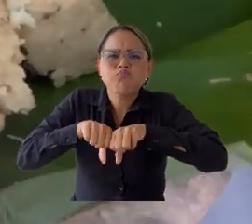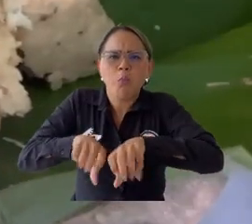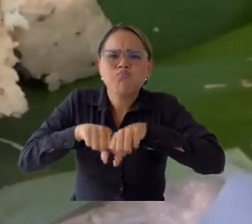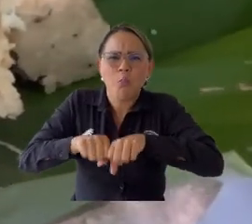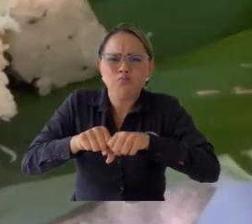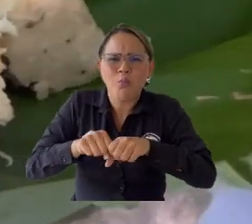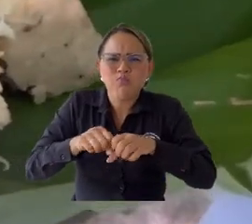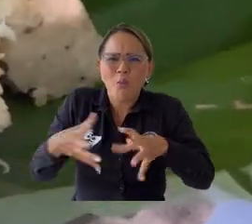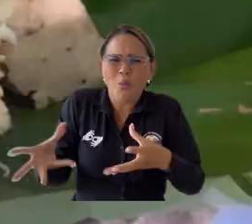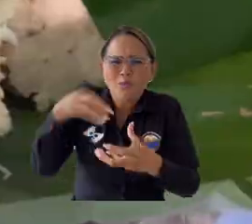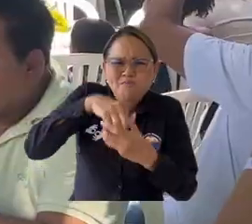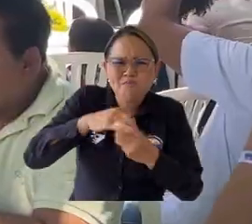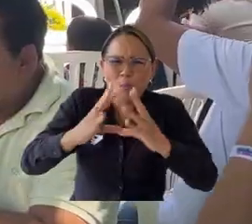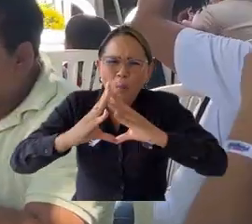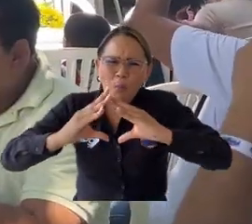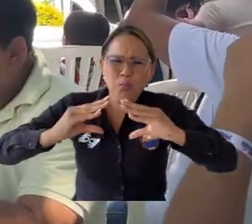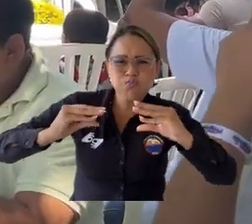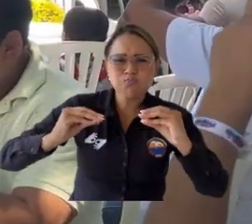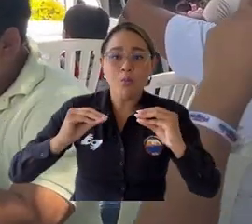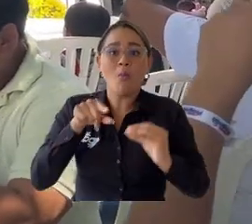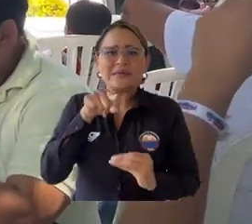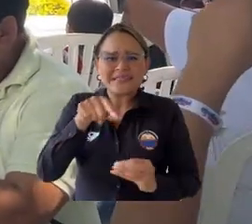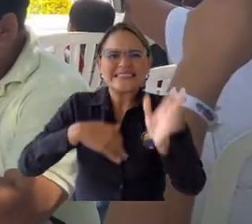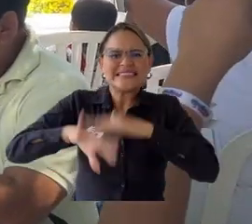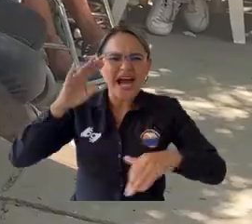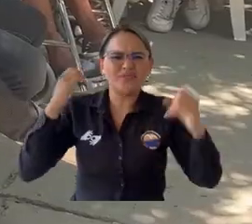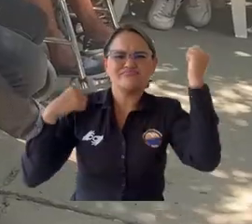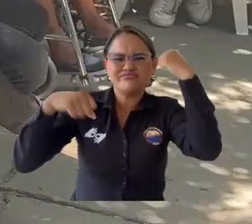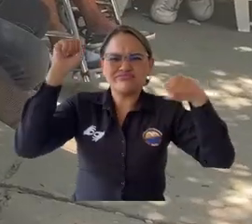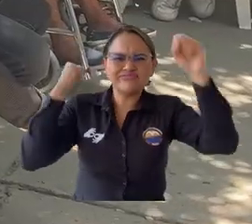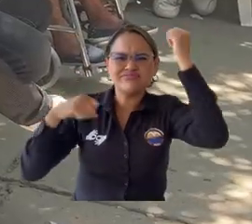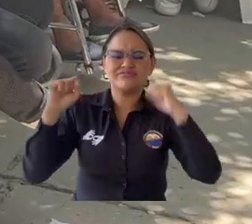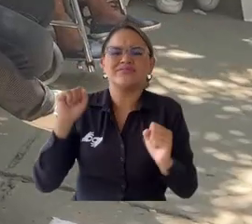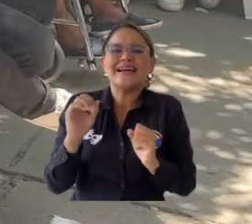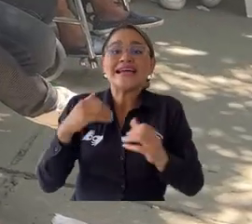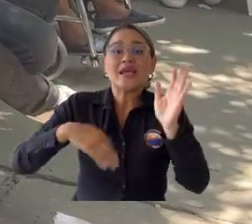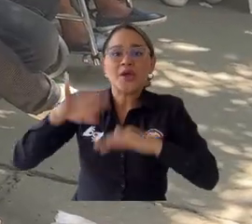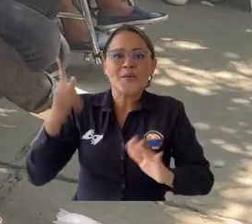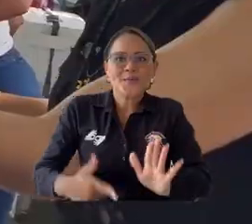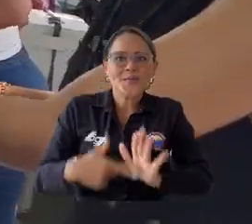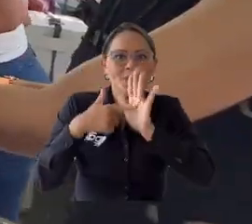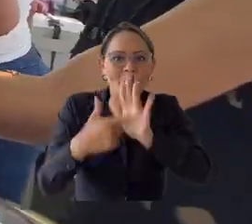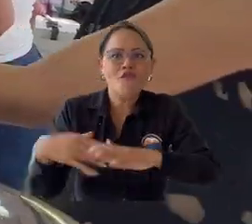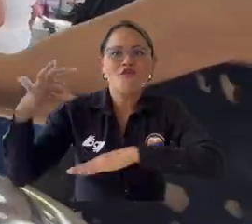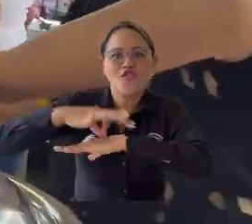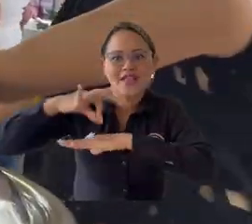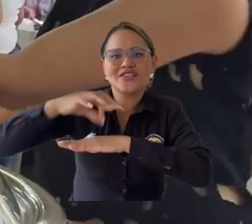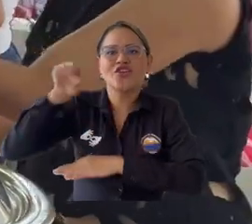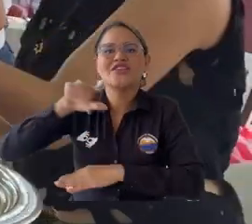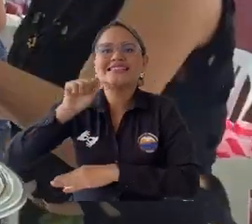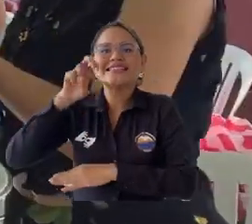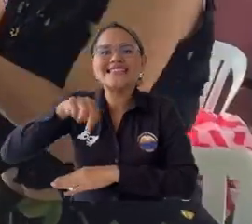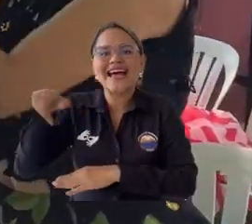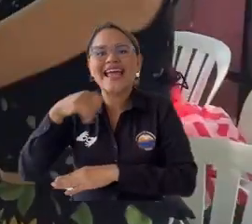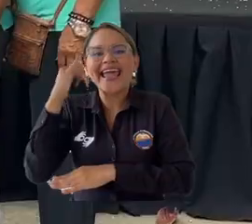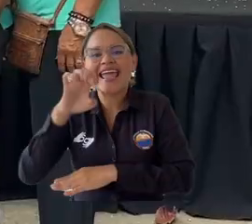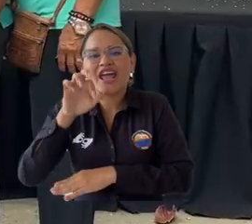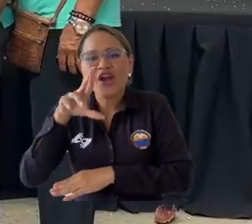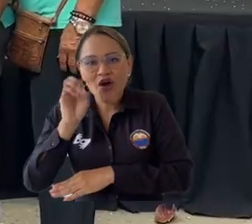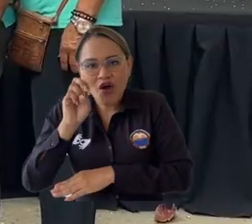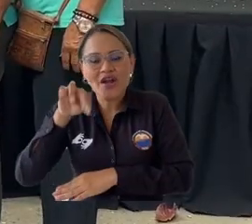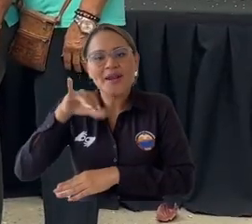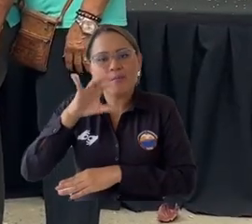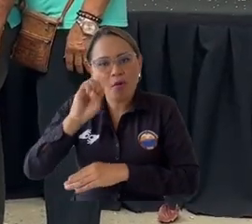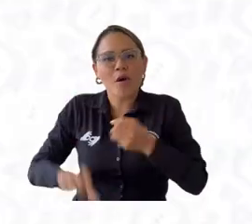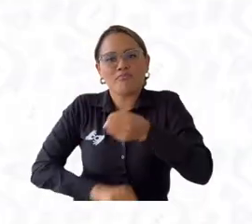ha alimentado a varias generaciones y que cuenta con su festival, organizado por la Fundación Adulto Mayor San Jerónimo y apoyado por la Universidad